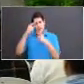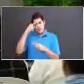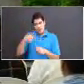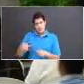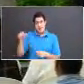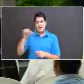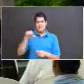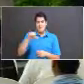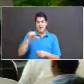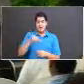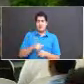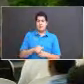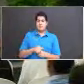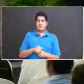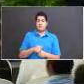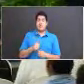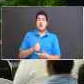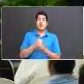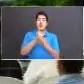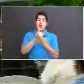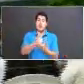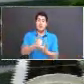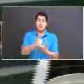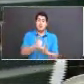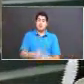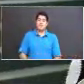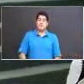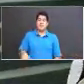aparece. Ejemplos bíblicos, Ezequías.